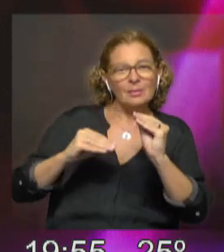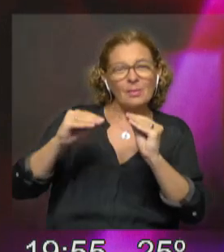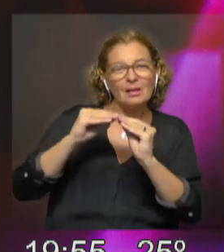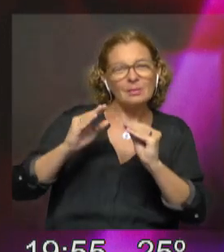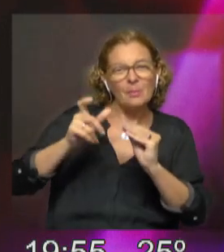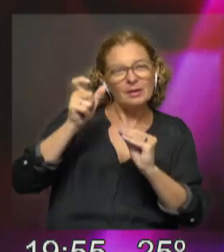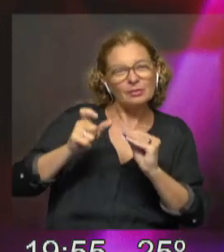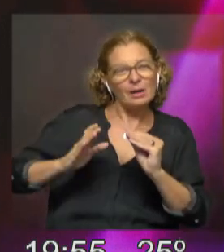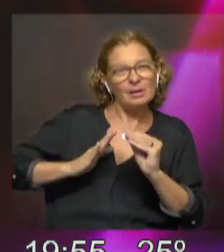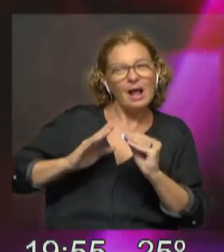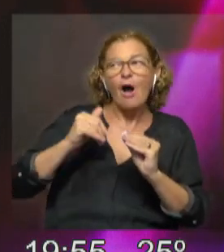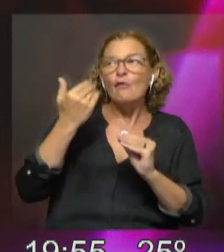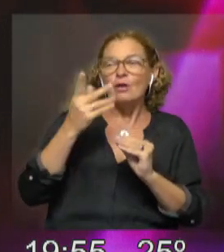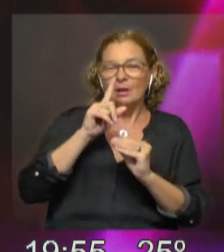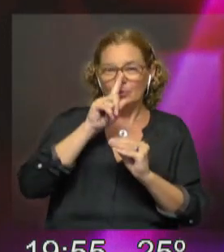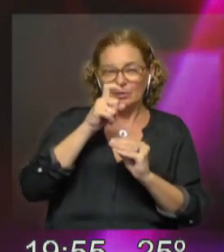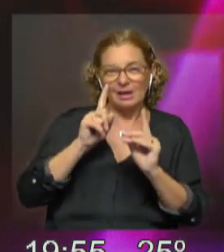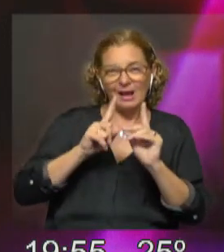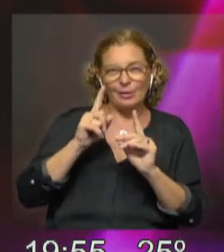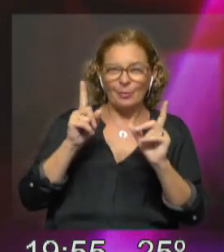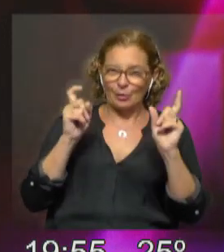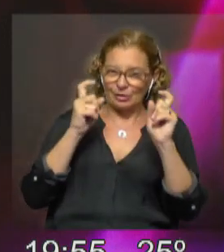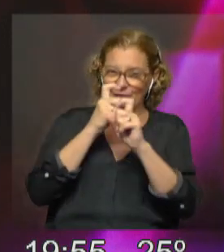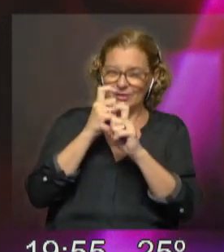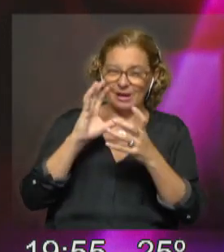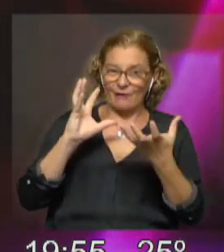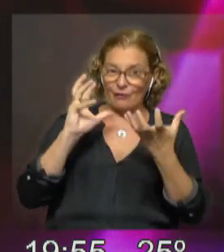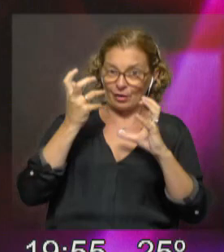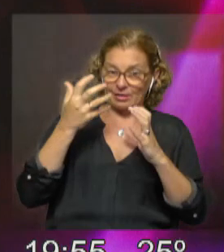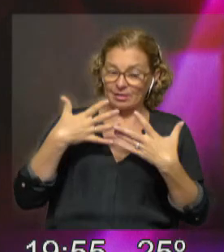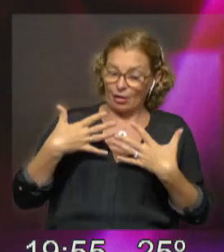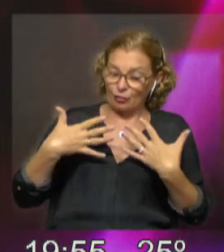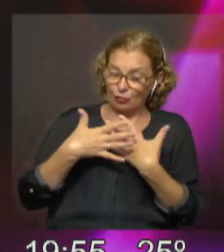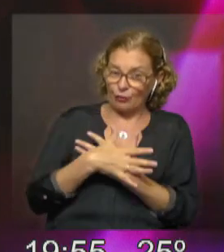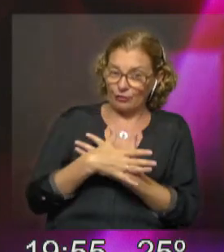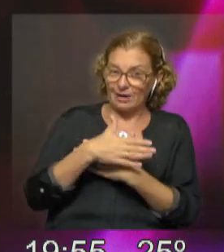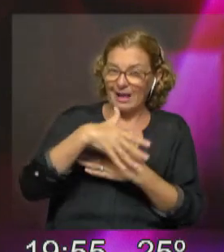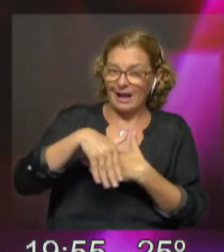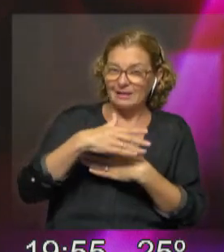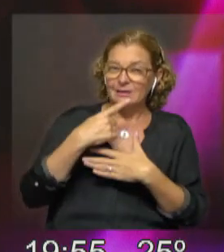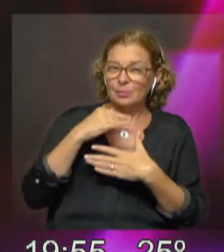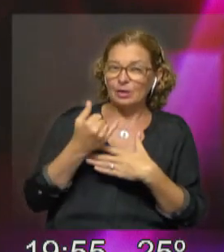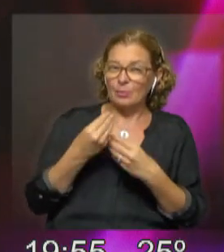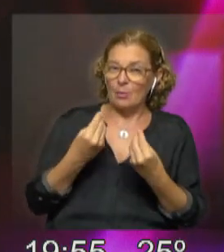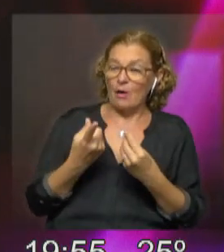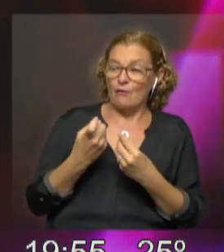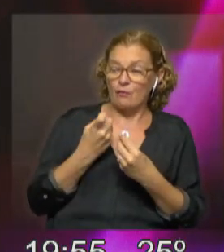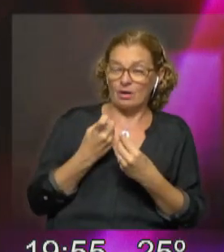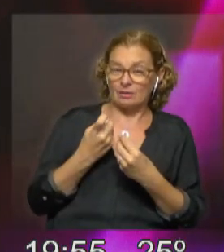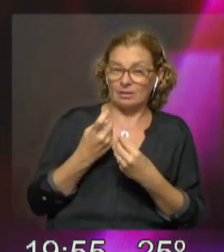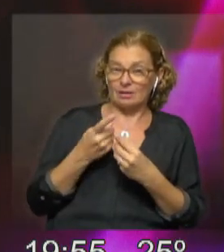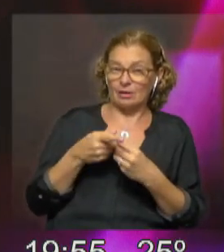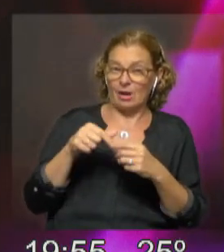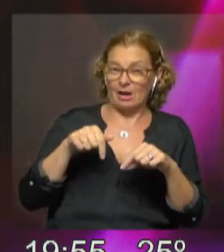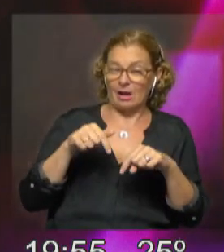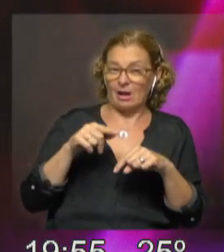y sobre todo del interior del país, que es algo muy complejo y que las violencias que sufren en la vía pública, por ejemplo, son mucho más fuertes que lo que sucede